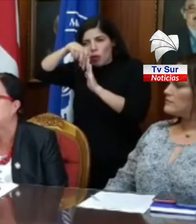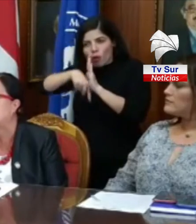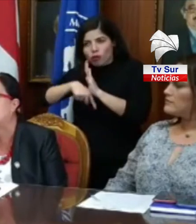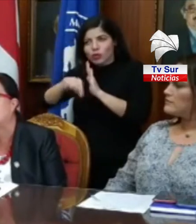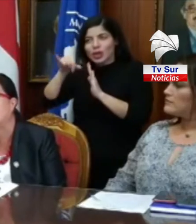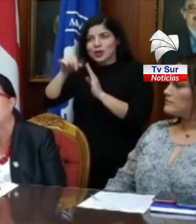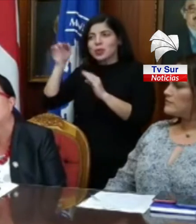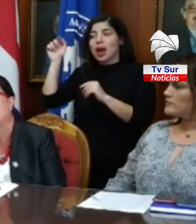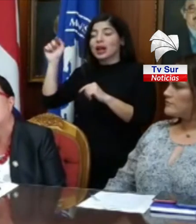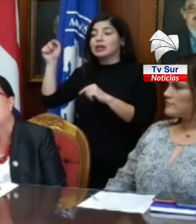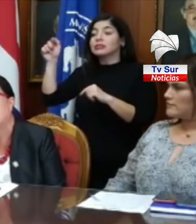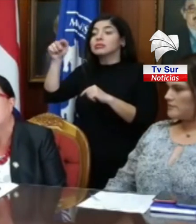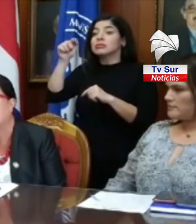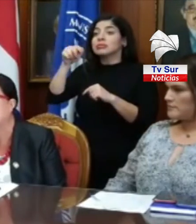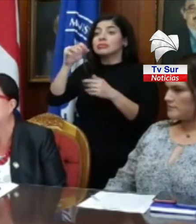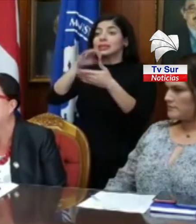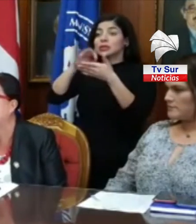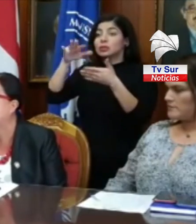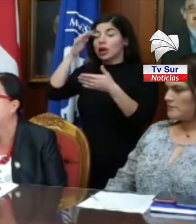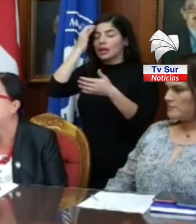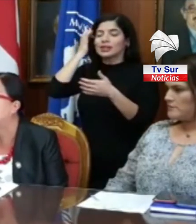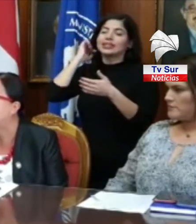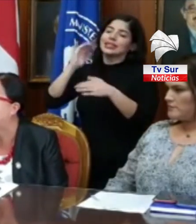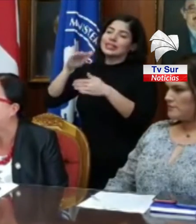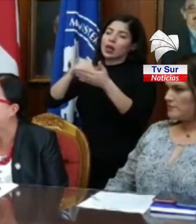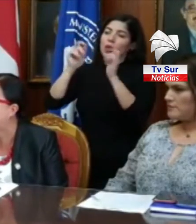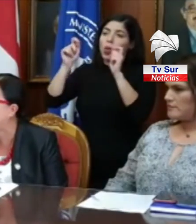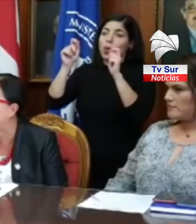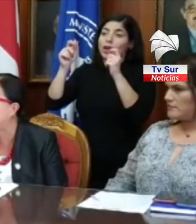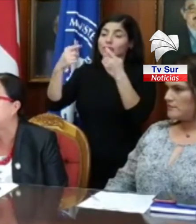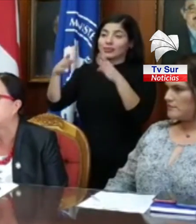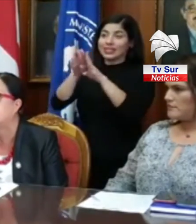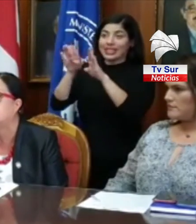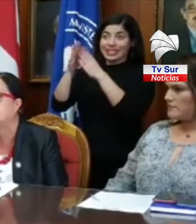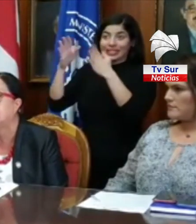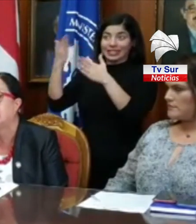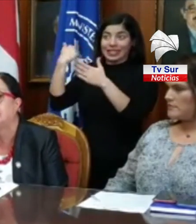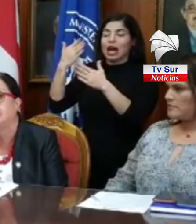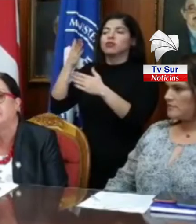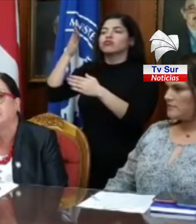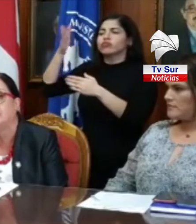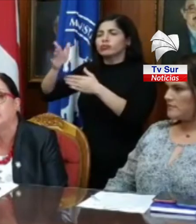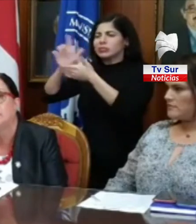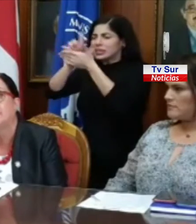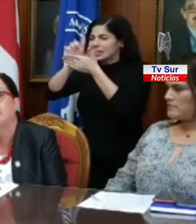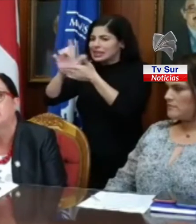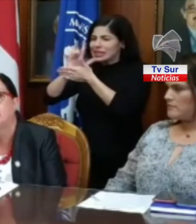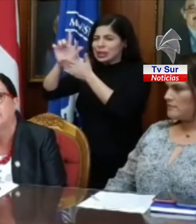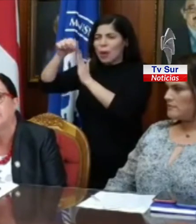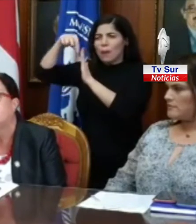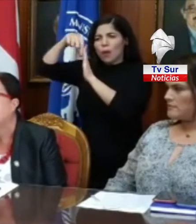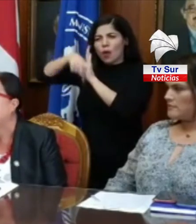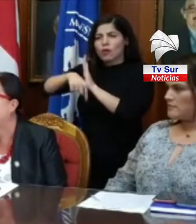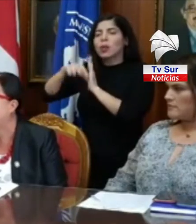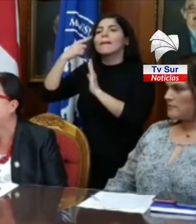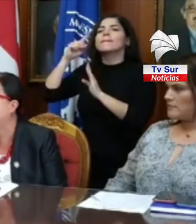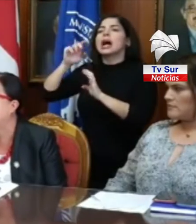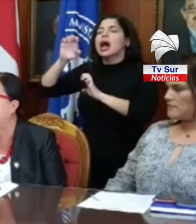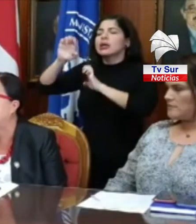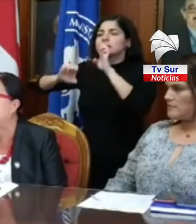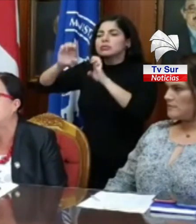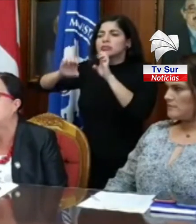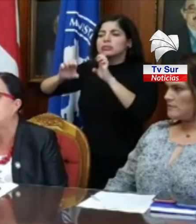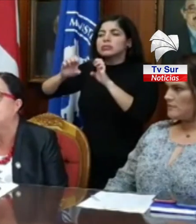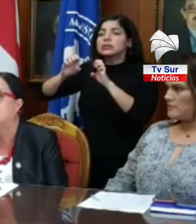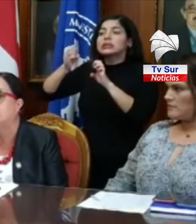haciendo en los centros educativos, que hemos suspendido las lecciones, se hace la limpieza profunda para valorar nuevamente